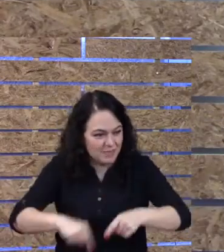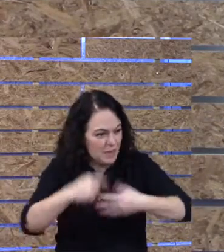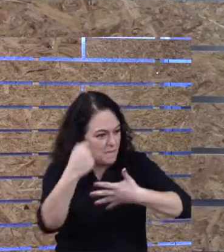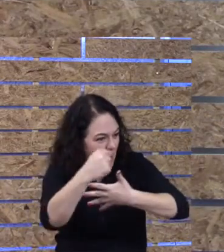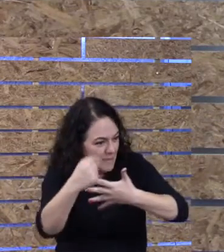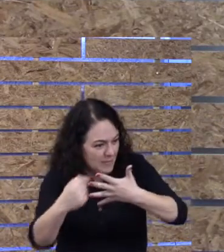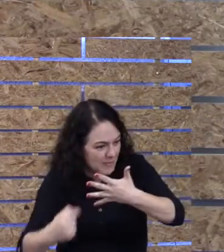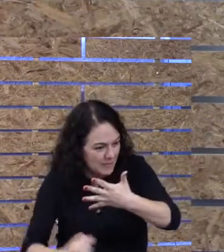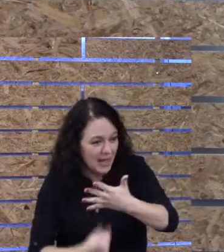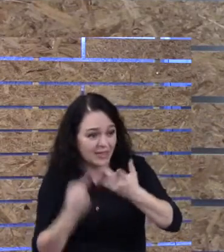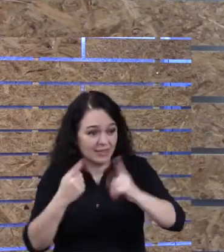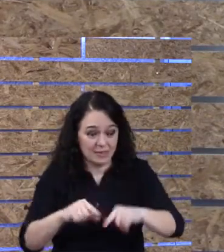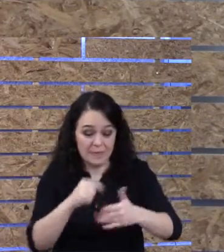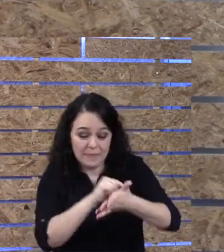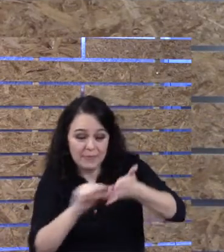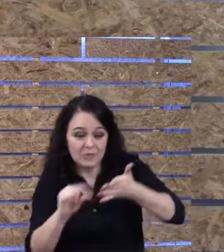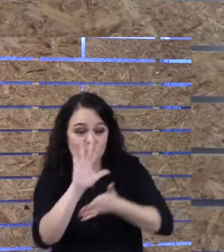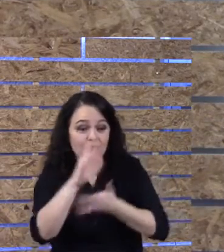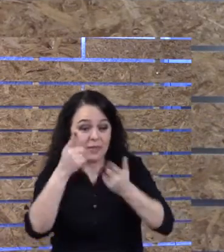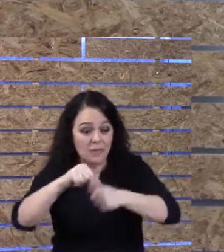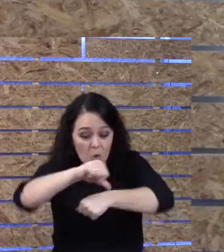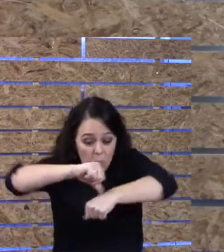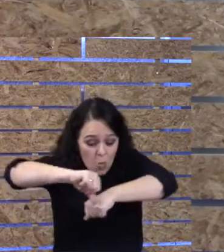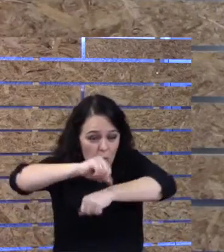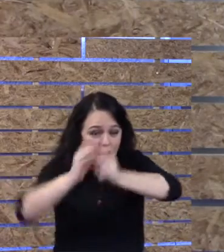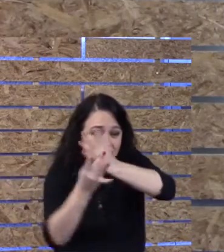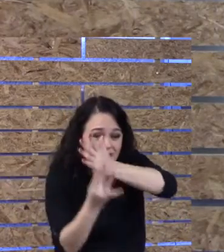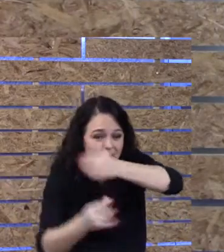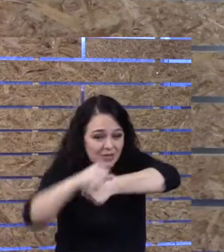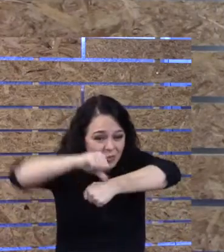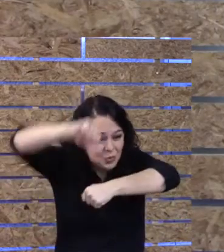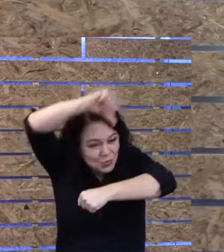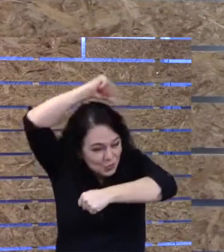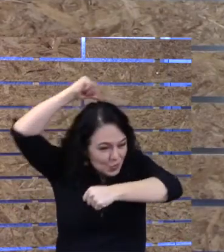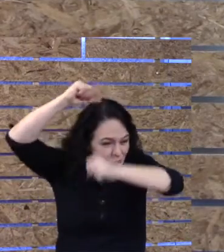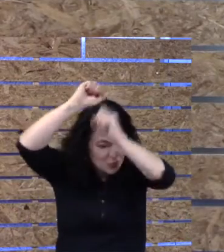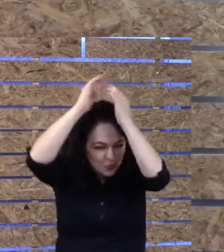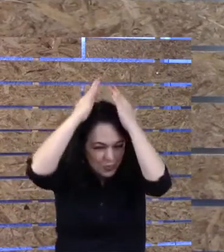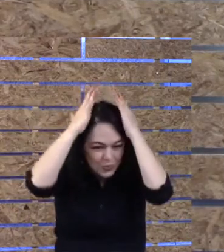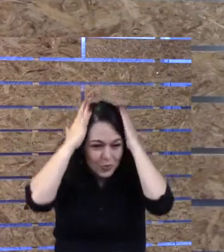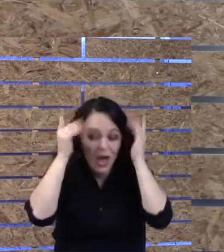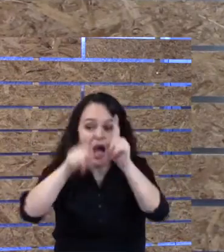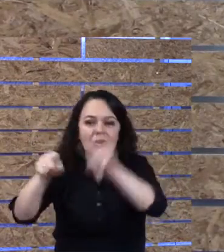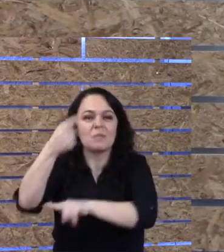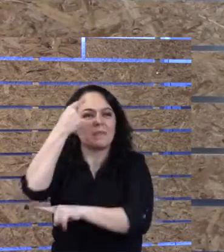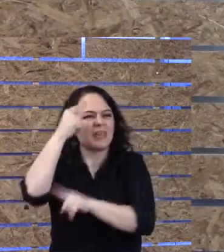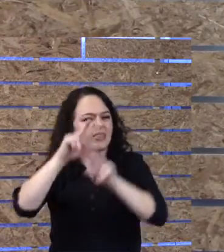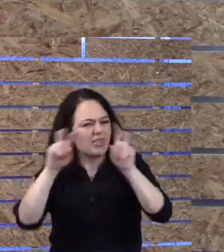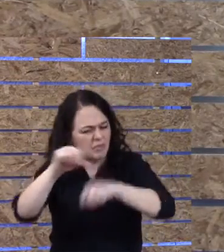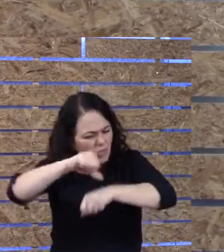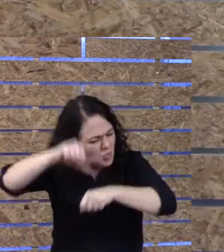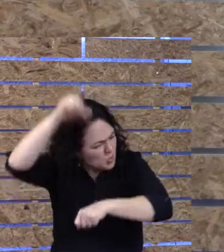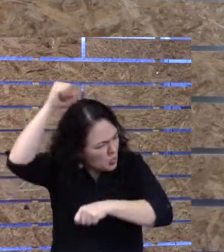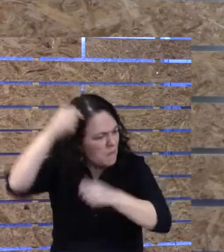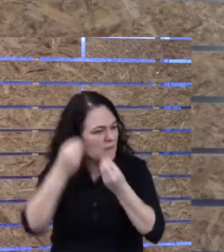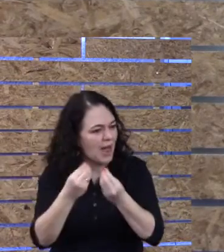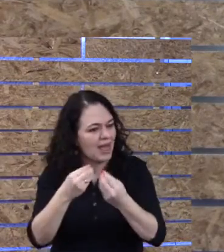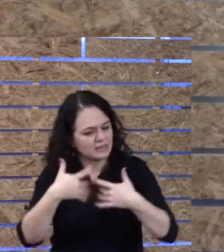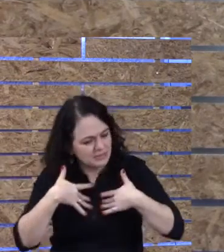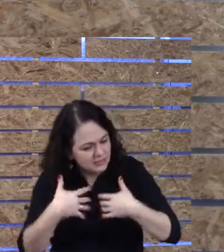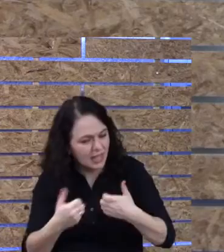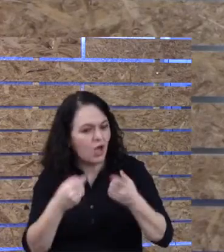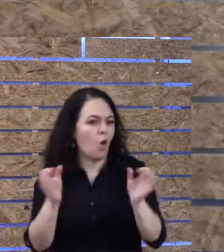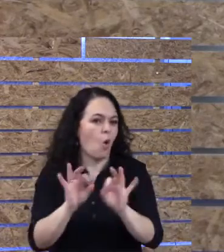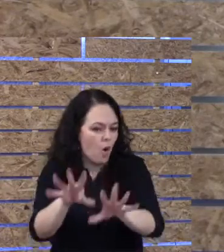angustiadores. Verso 5 también unge la cabeza con aceite. Algunos creen que era para sanidad, otros para aceptación y